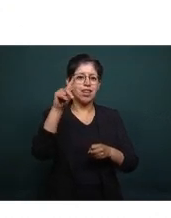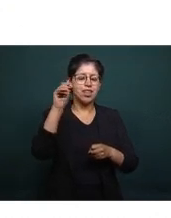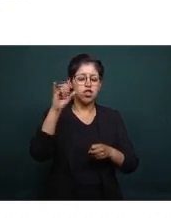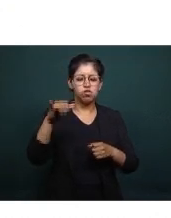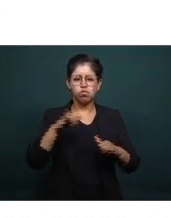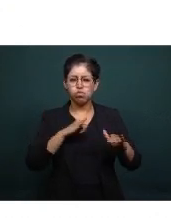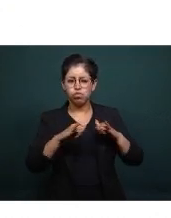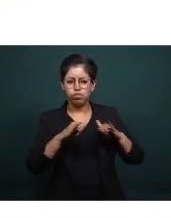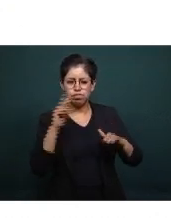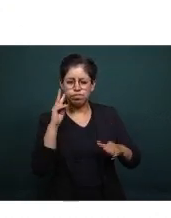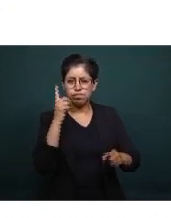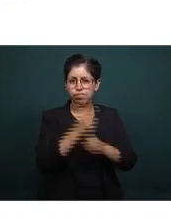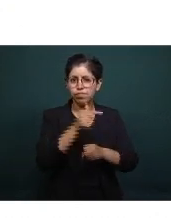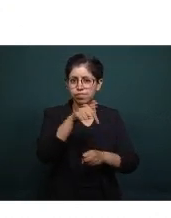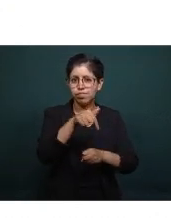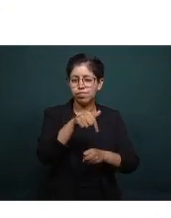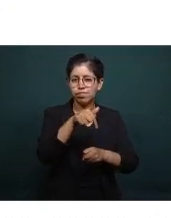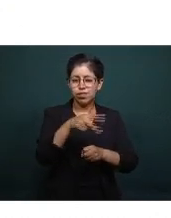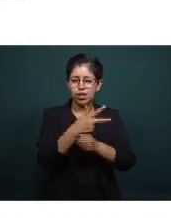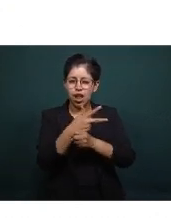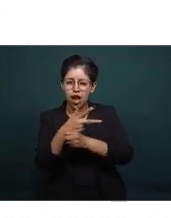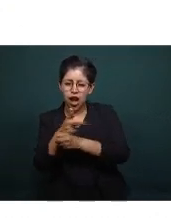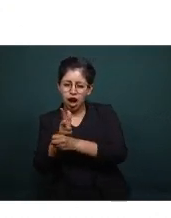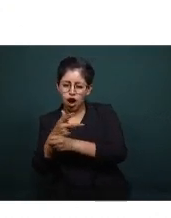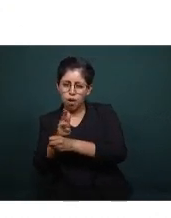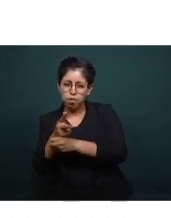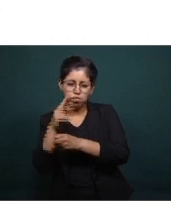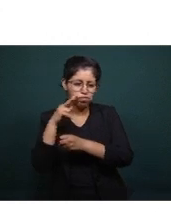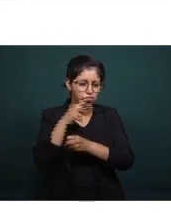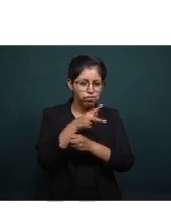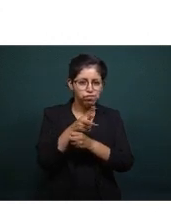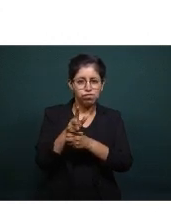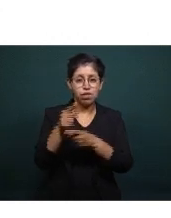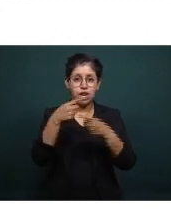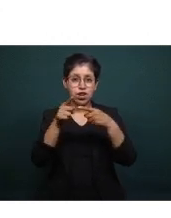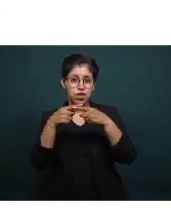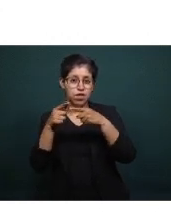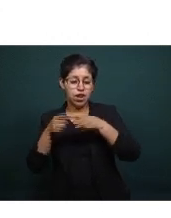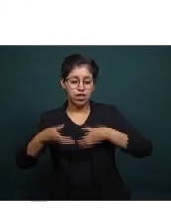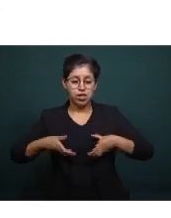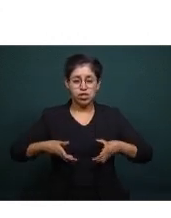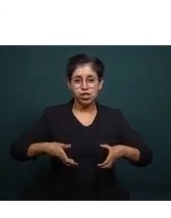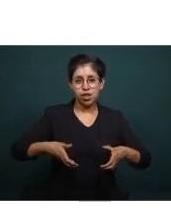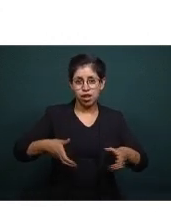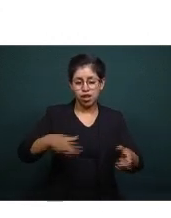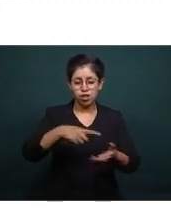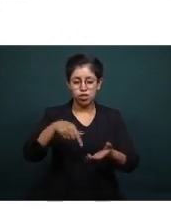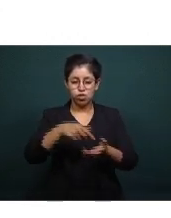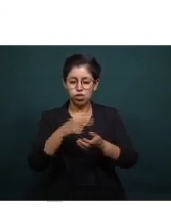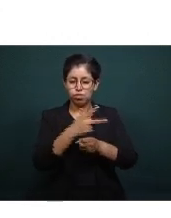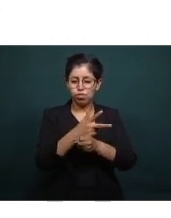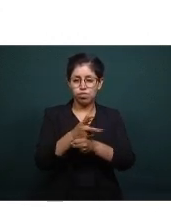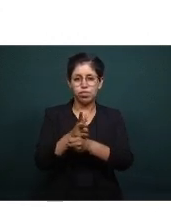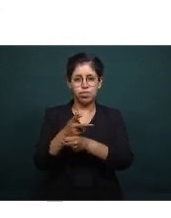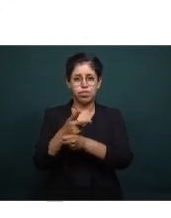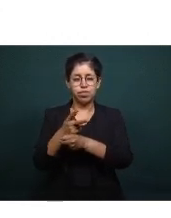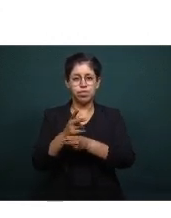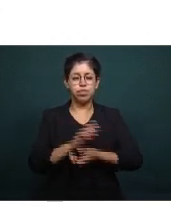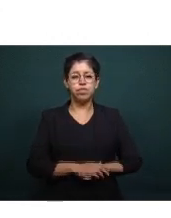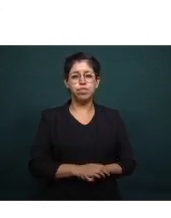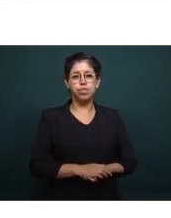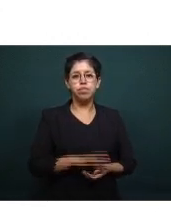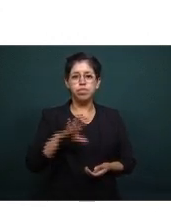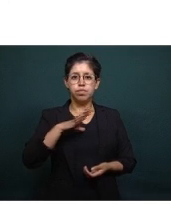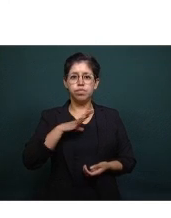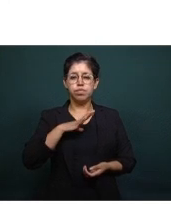mapa cómo están ubicadas cada una de estas cámaras en las colonias y calles de mayor incidencia delictiva y vemos los tres